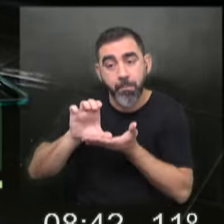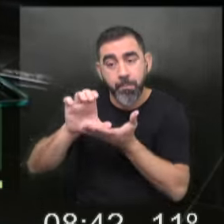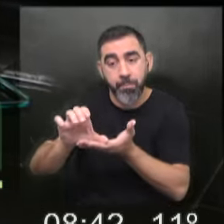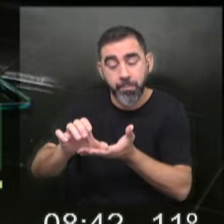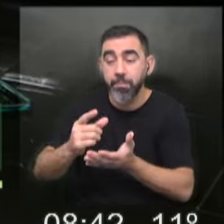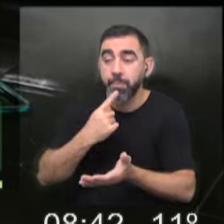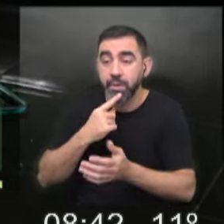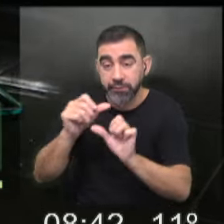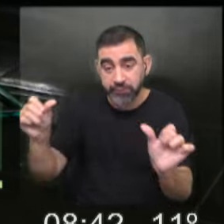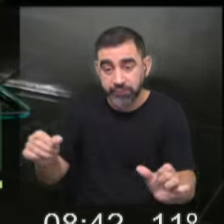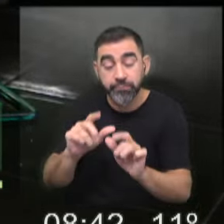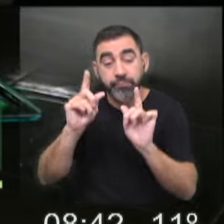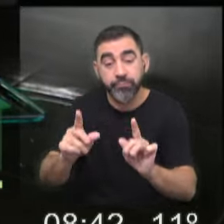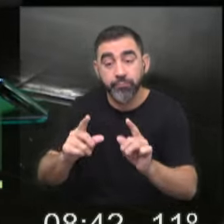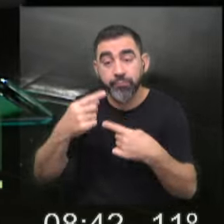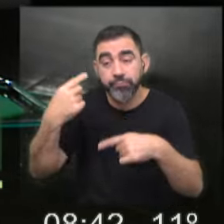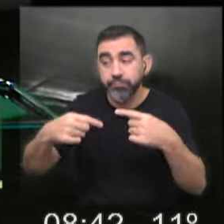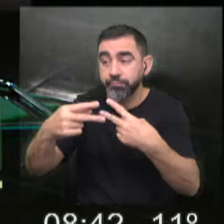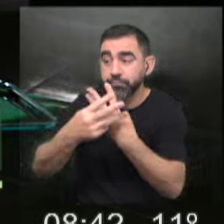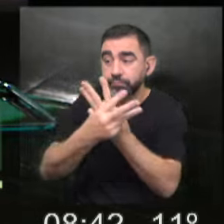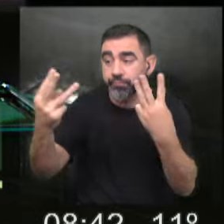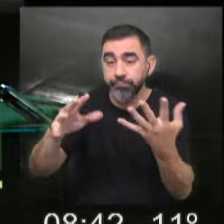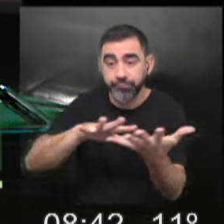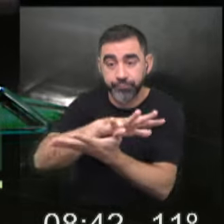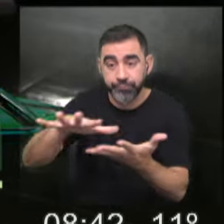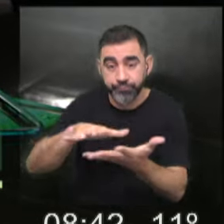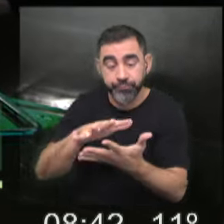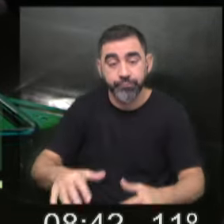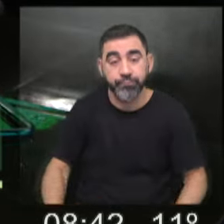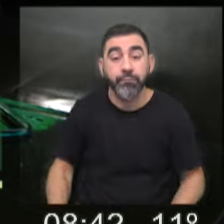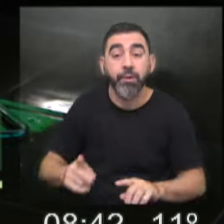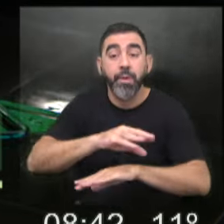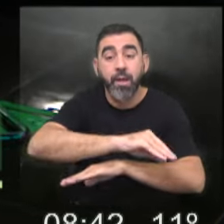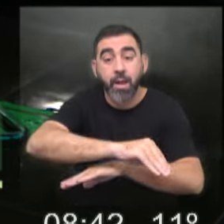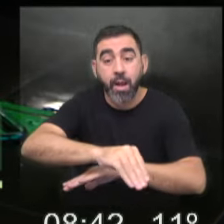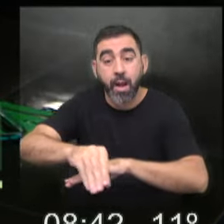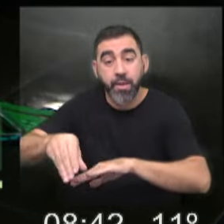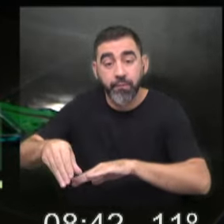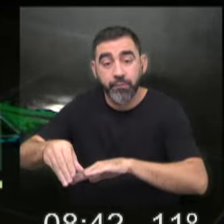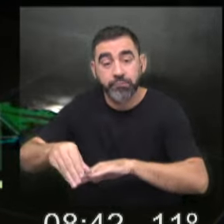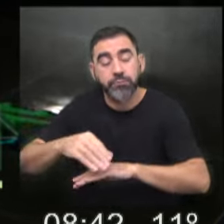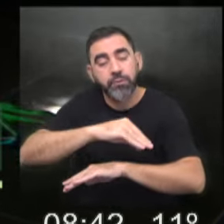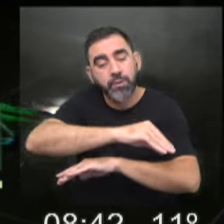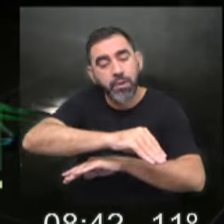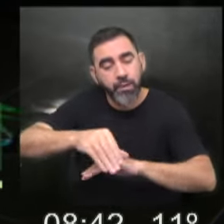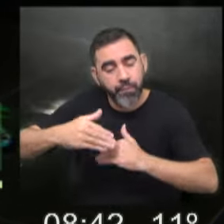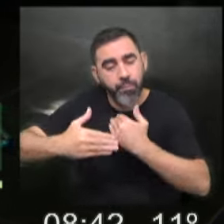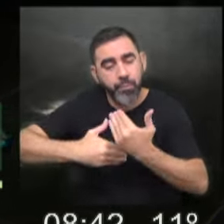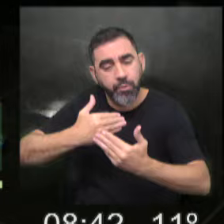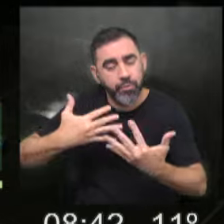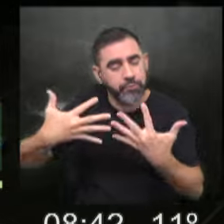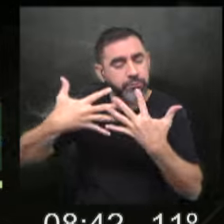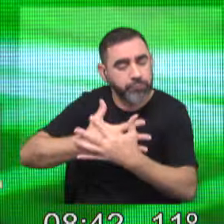generar políticas, sino todos los factores externos que están golpeando. Y tenemos el Caribe, que sigue en un proceso de